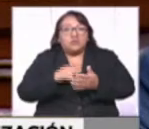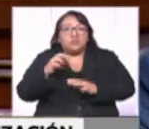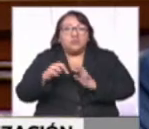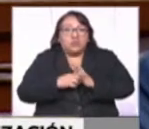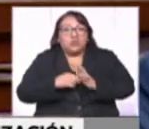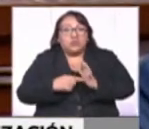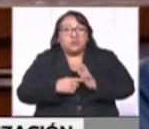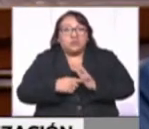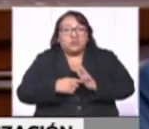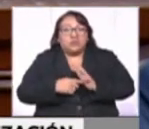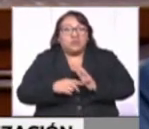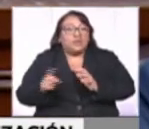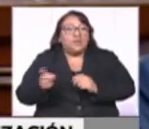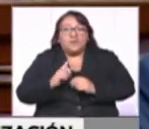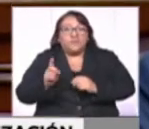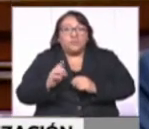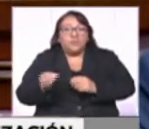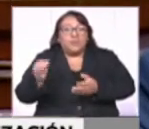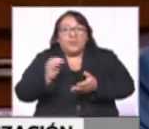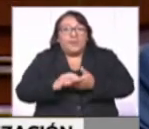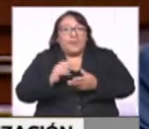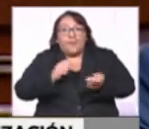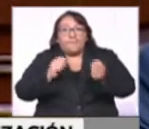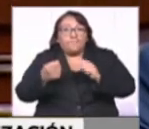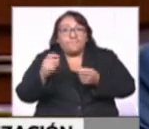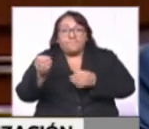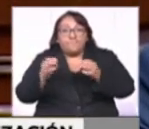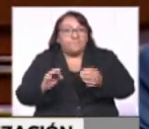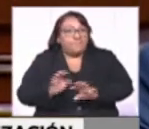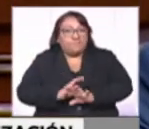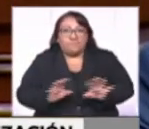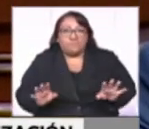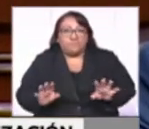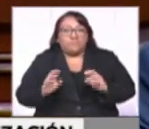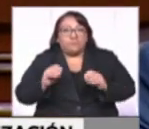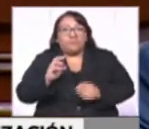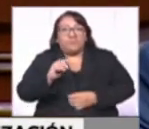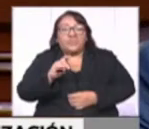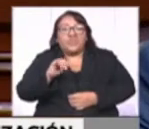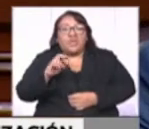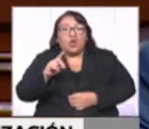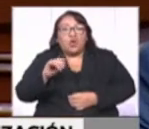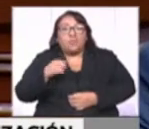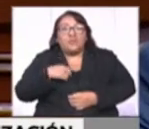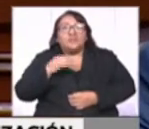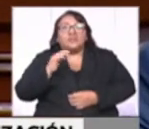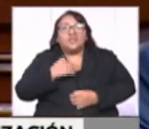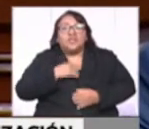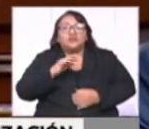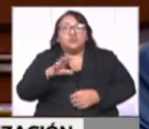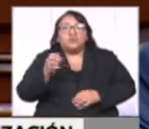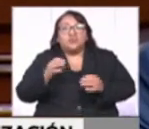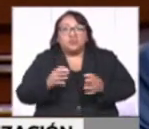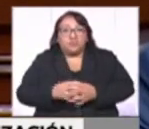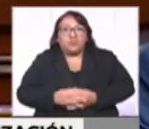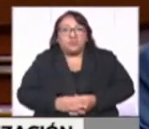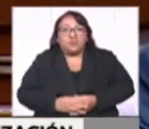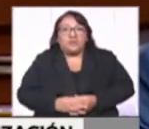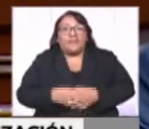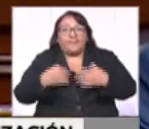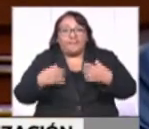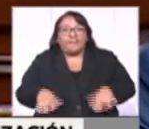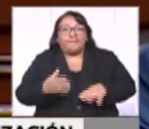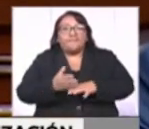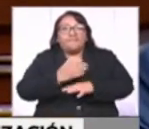proyecto que no implica un cambio presupuestal, porque el Indecopi maneja su propio presupuesto, presupuesto que ya